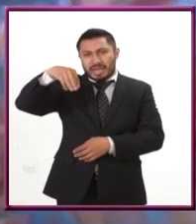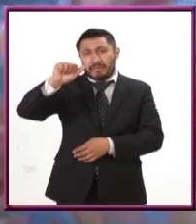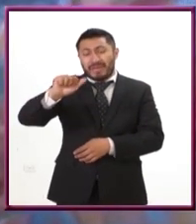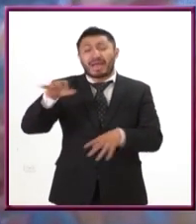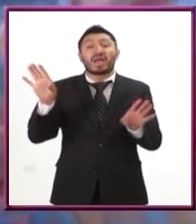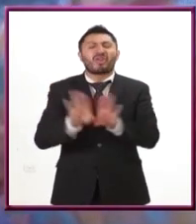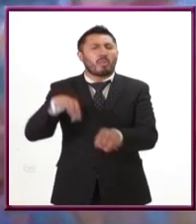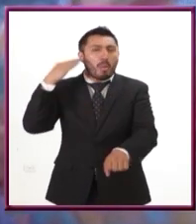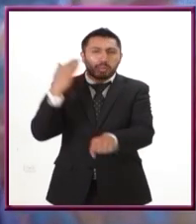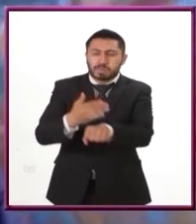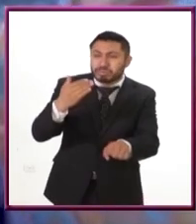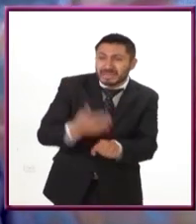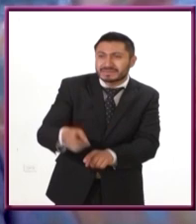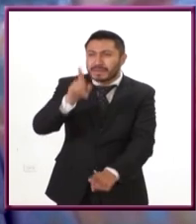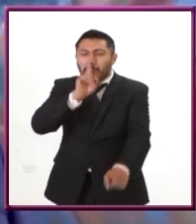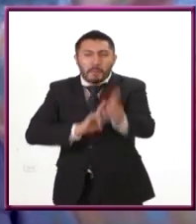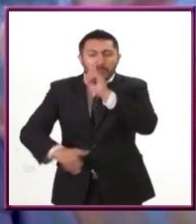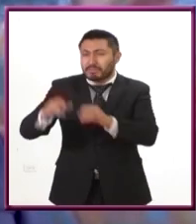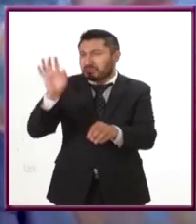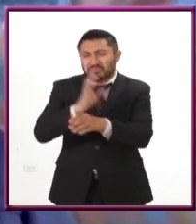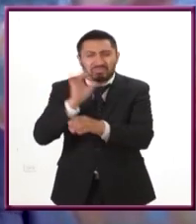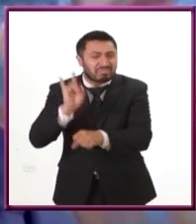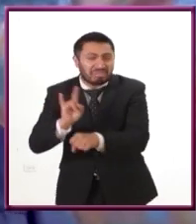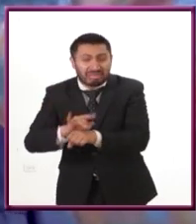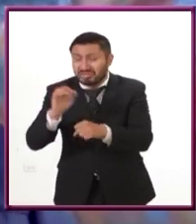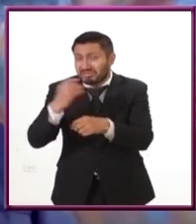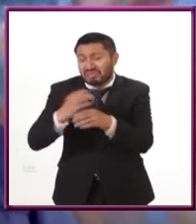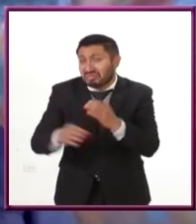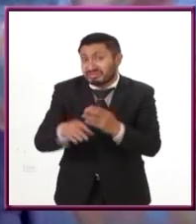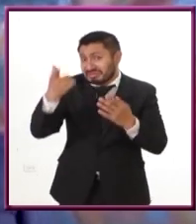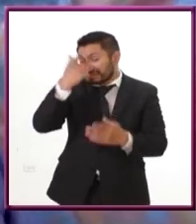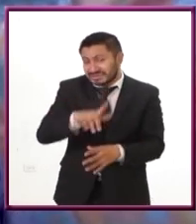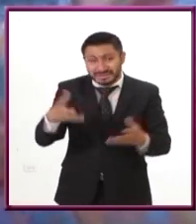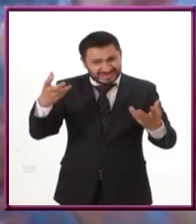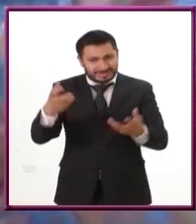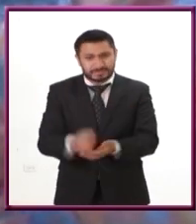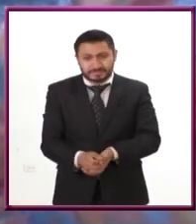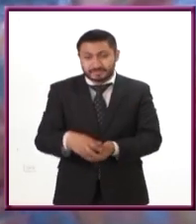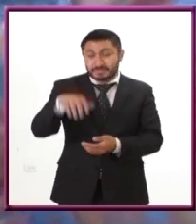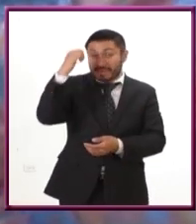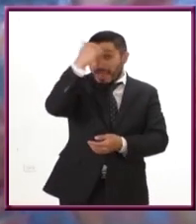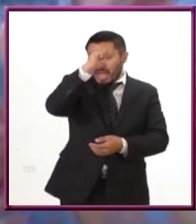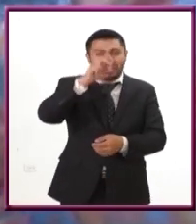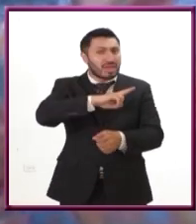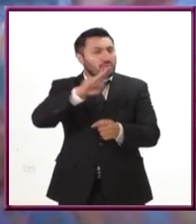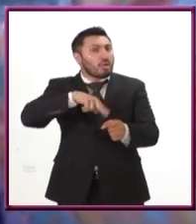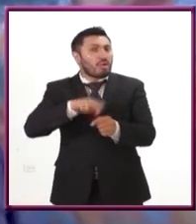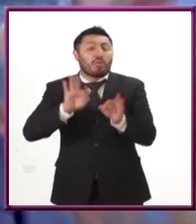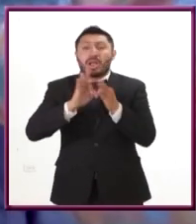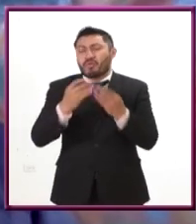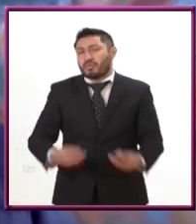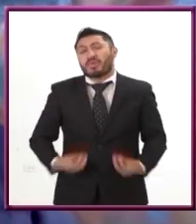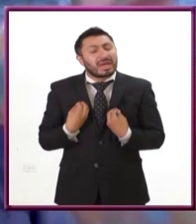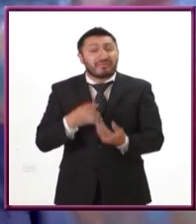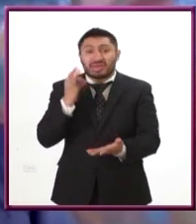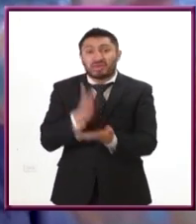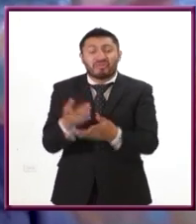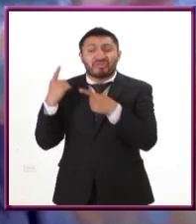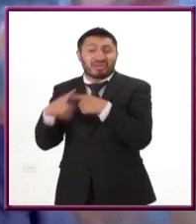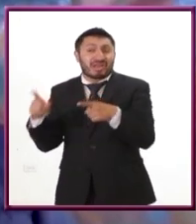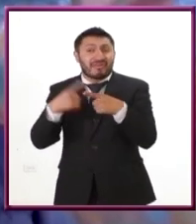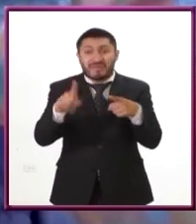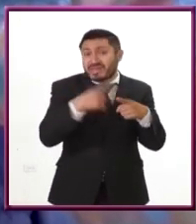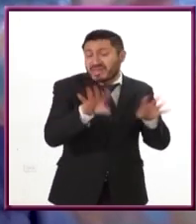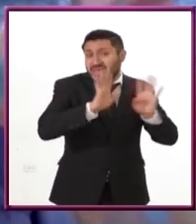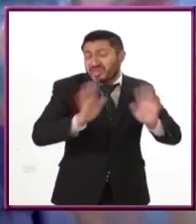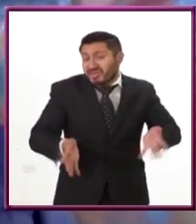por la información, no te digo falsa, sino por la información no actualizada, ¿no? El autismo es una condición de vida, es una manera